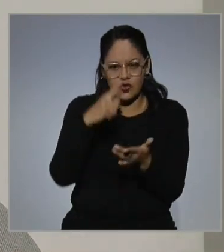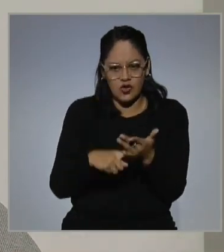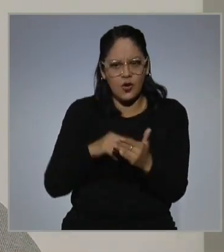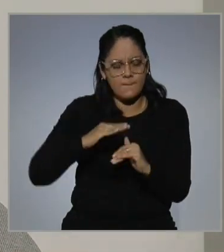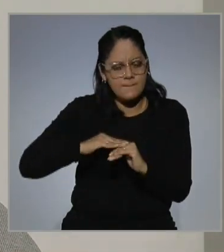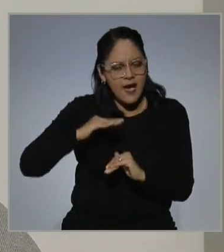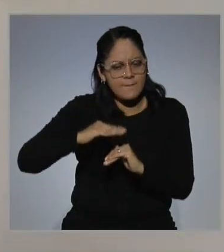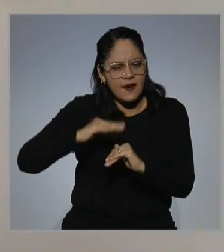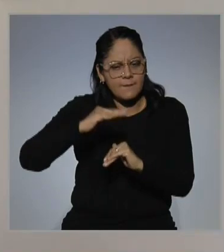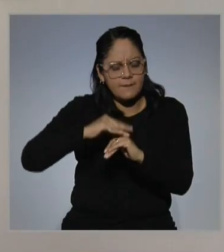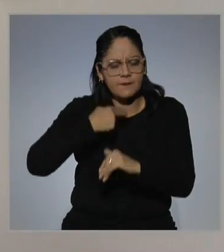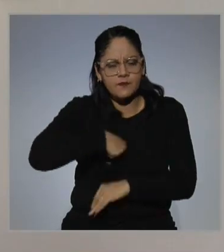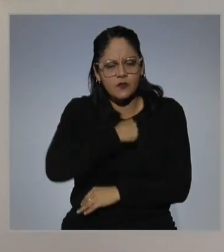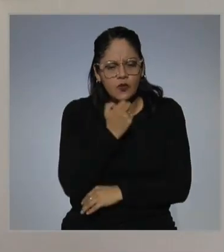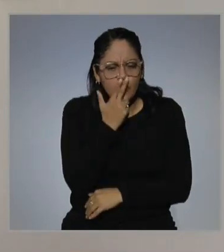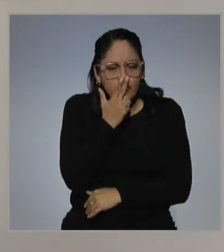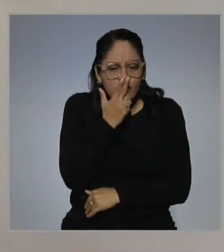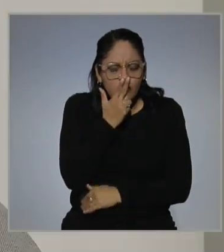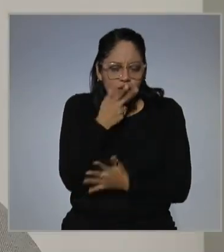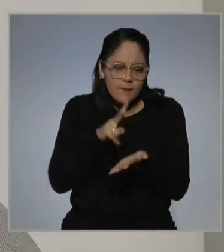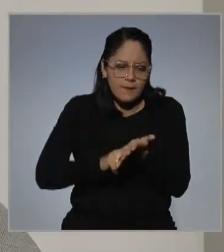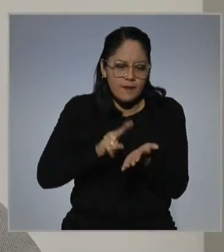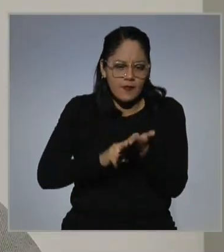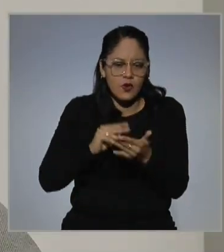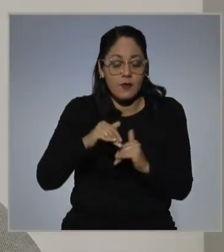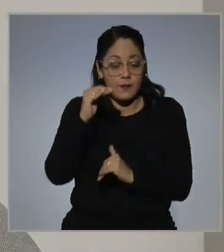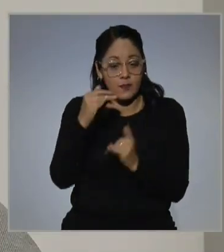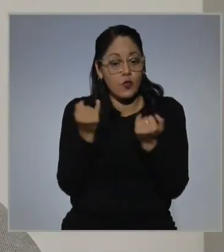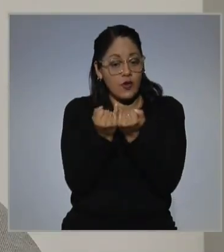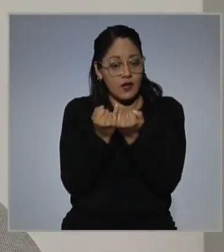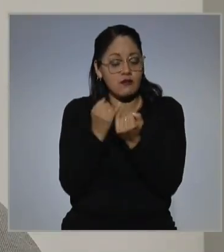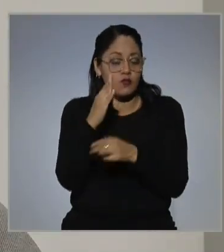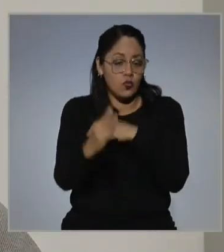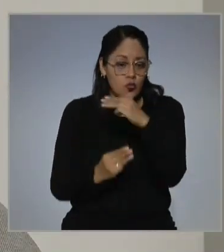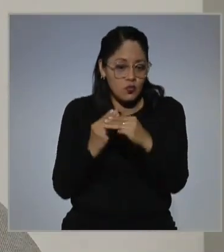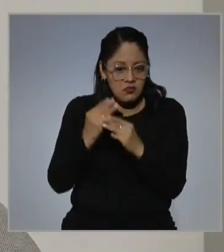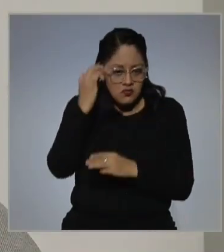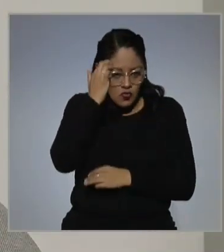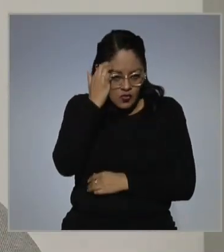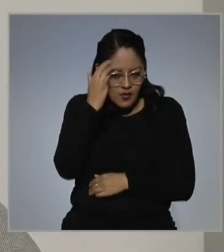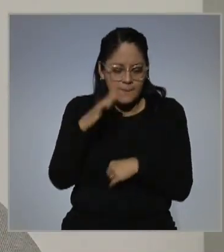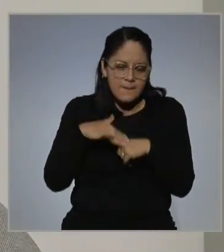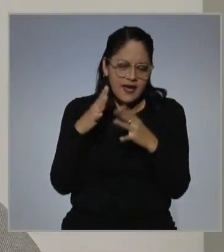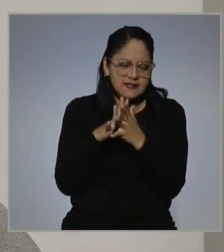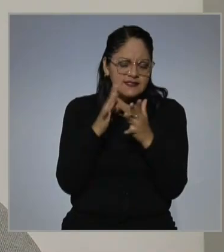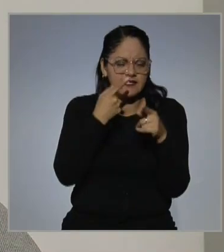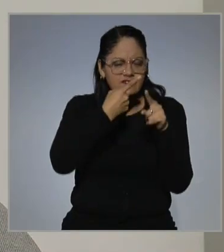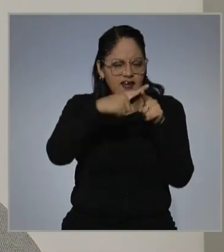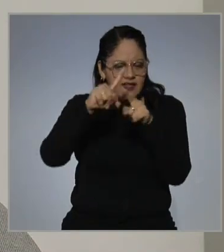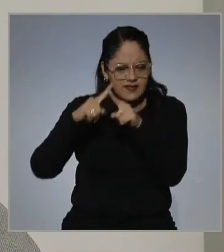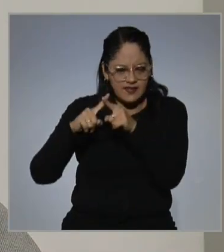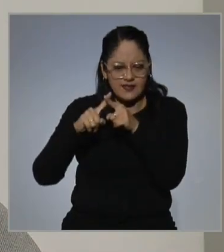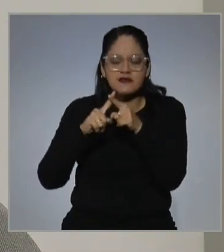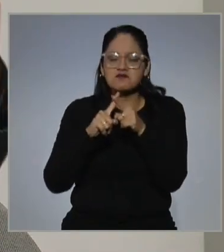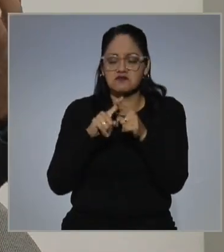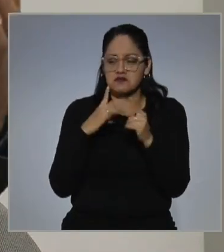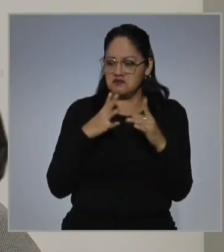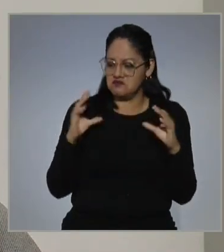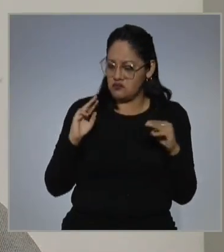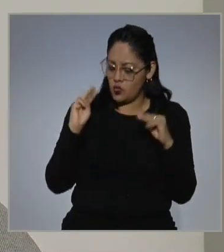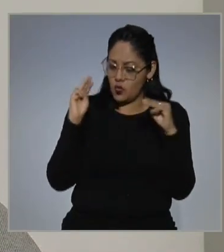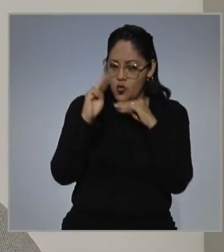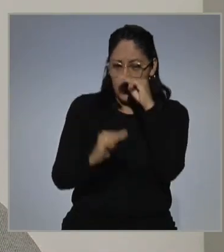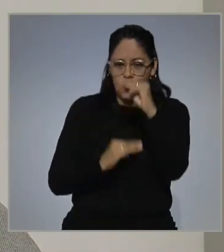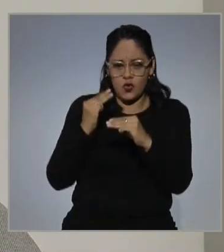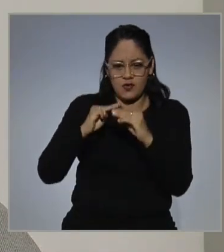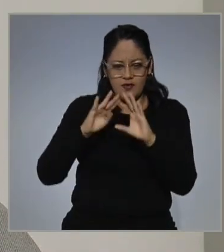valoramos más como sociedad, cada vez se conoce más en el mundo, en un proceso además de varias décadas de globalización, en donde parecía